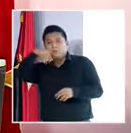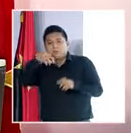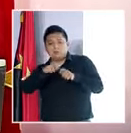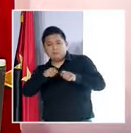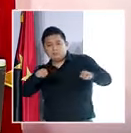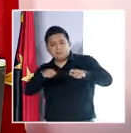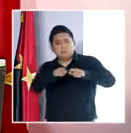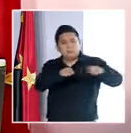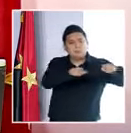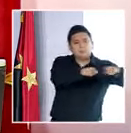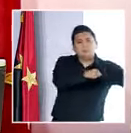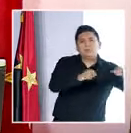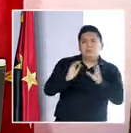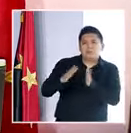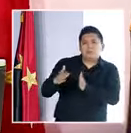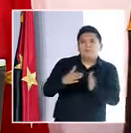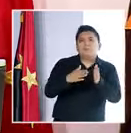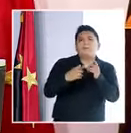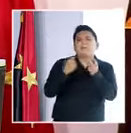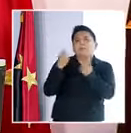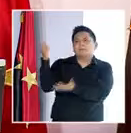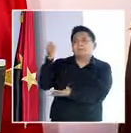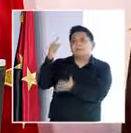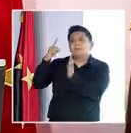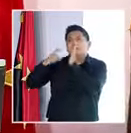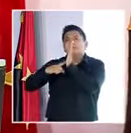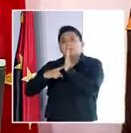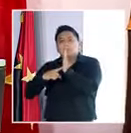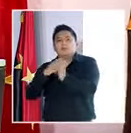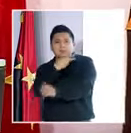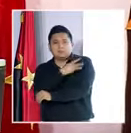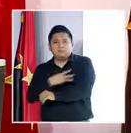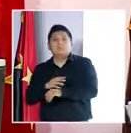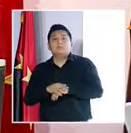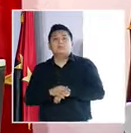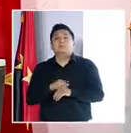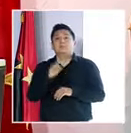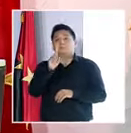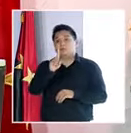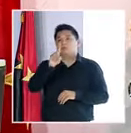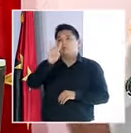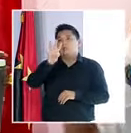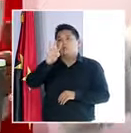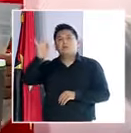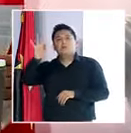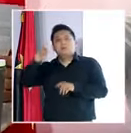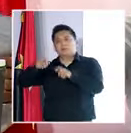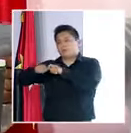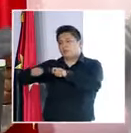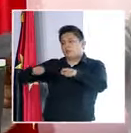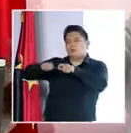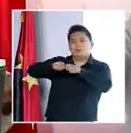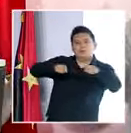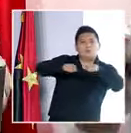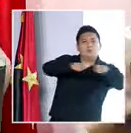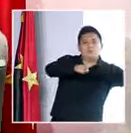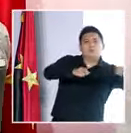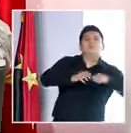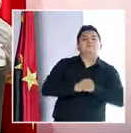que supera más de 6.000 millones de pesos, 143 kilómetros por parte de la